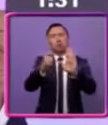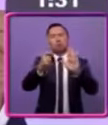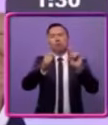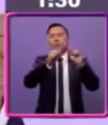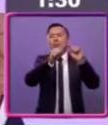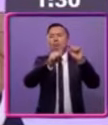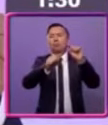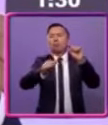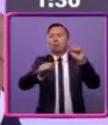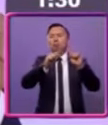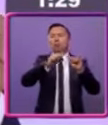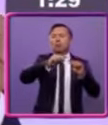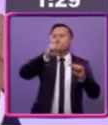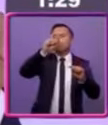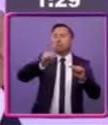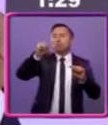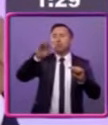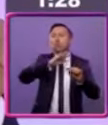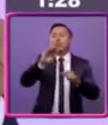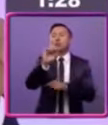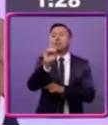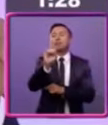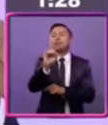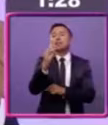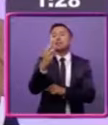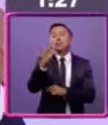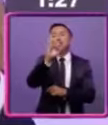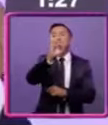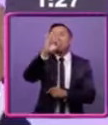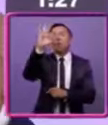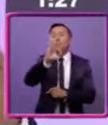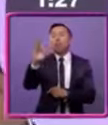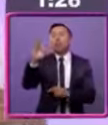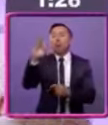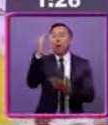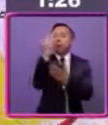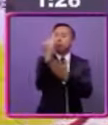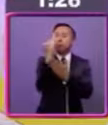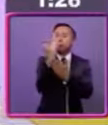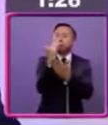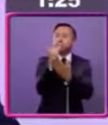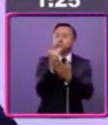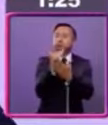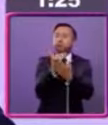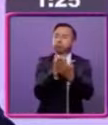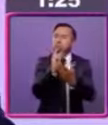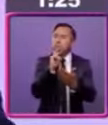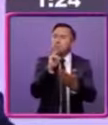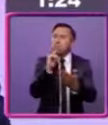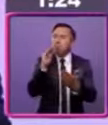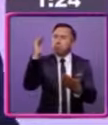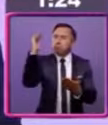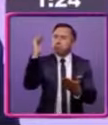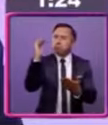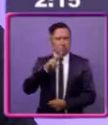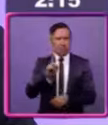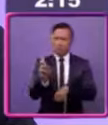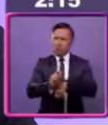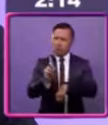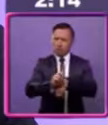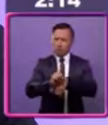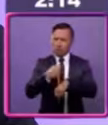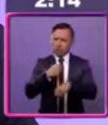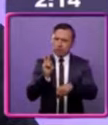balboa negocian hasta la altura de la silla en fin todo lo que quieras no pero el propio ine